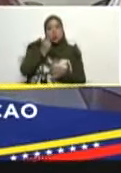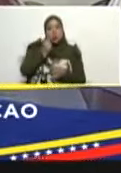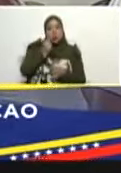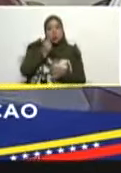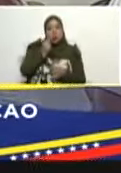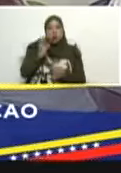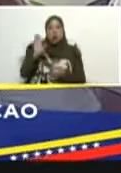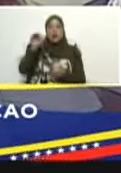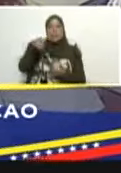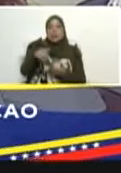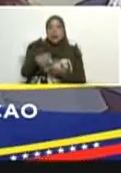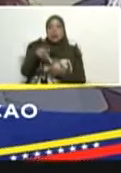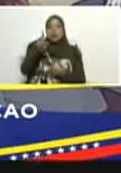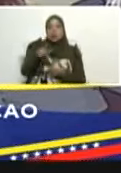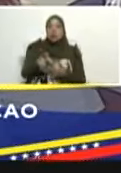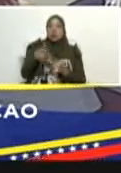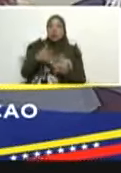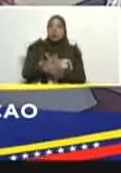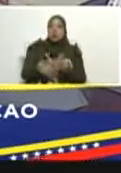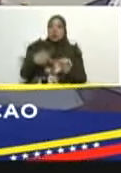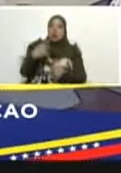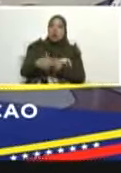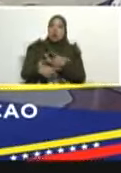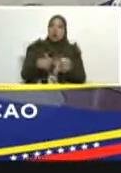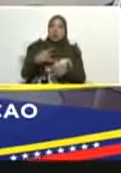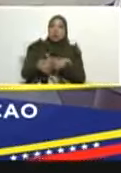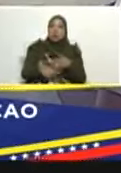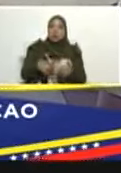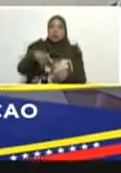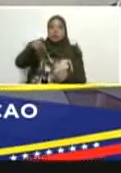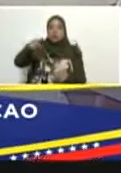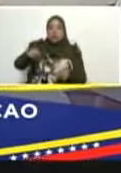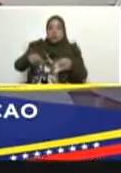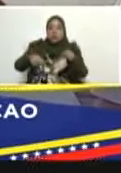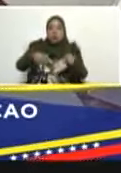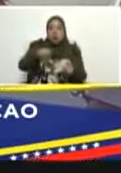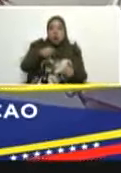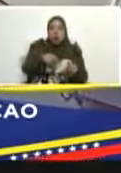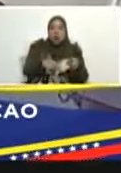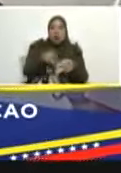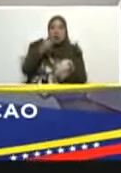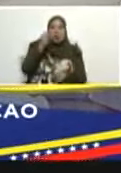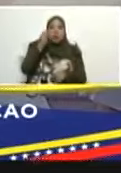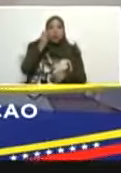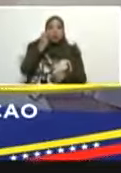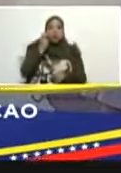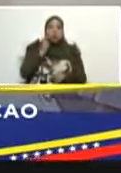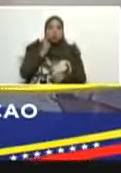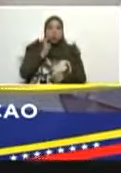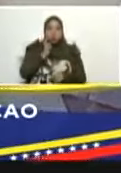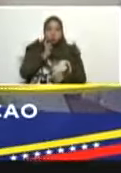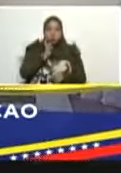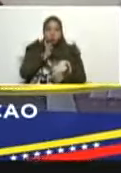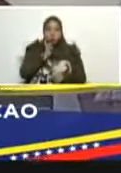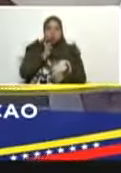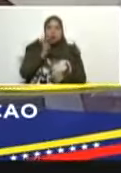de los mejores estados en cuanto a su producción de cacao, no solamente en cantidad, sino en